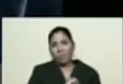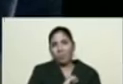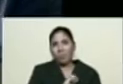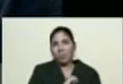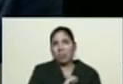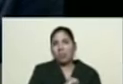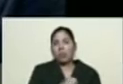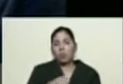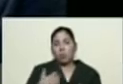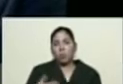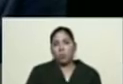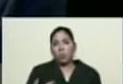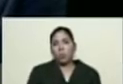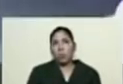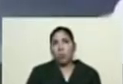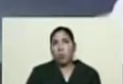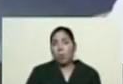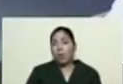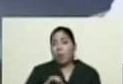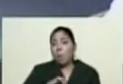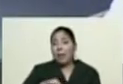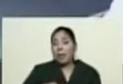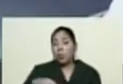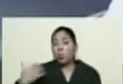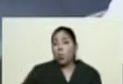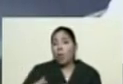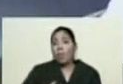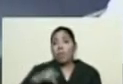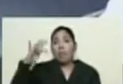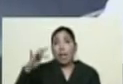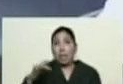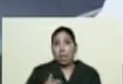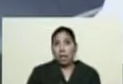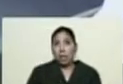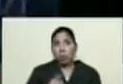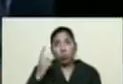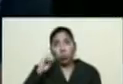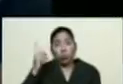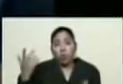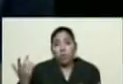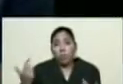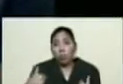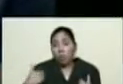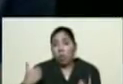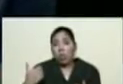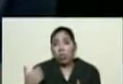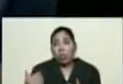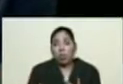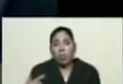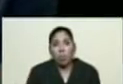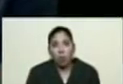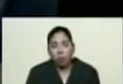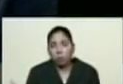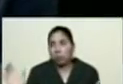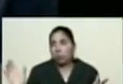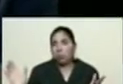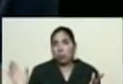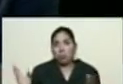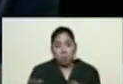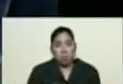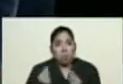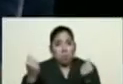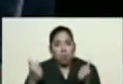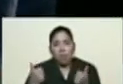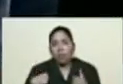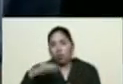cirugía traiga muchos riesgos, y no sabemos en qué condición pueda yo salir. Yo espero salir bien, tengo